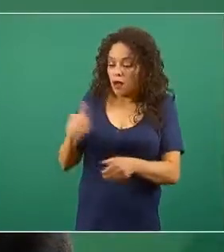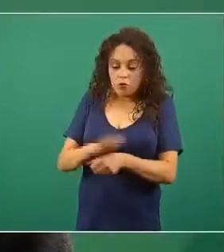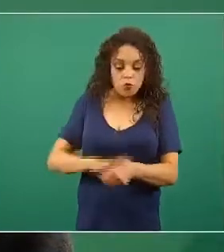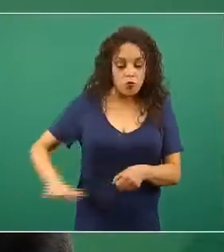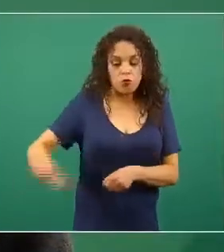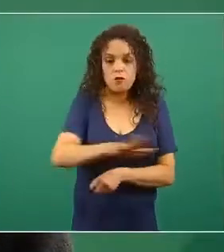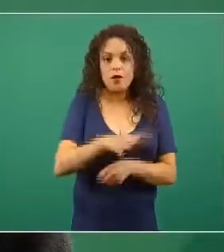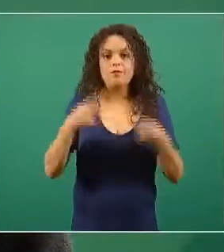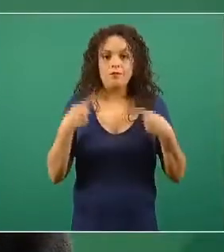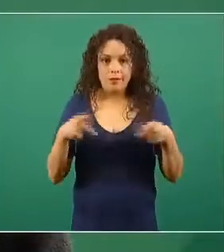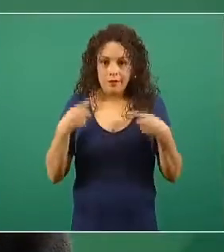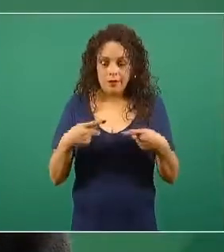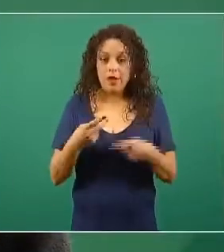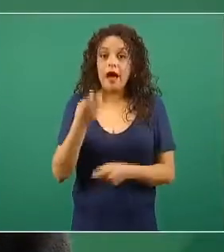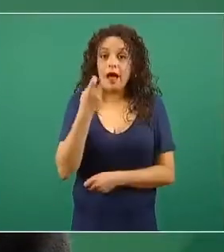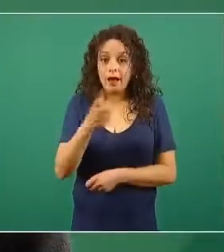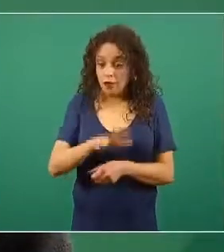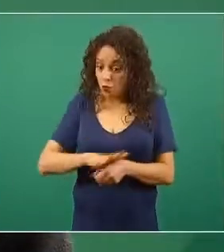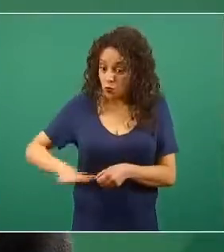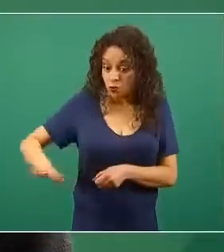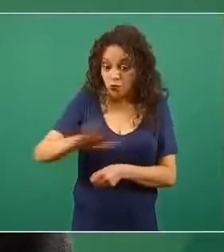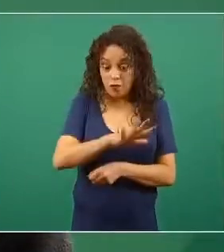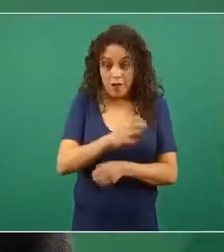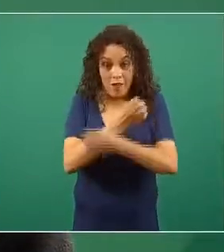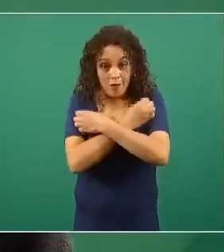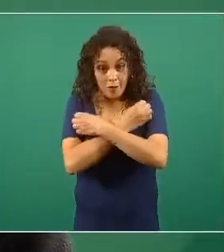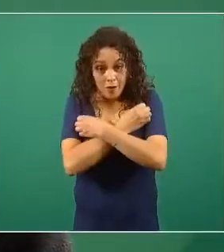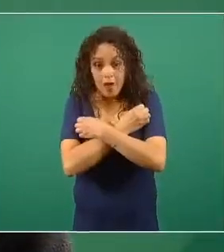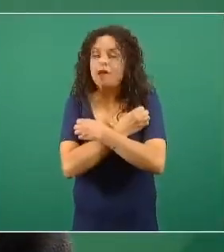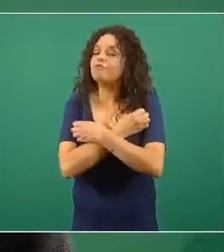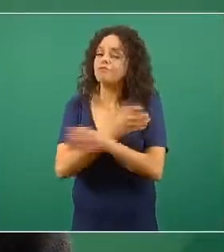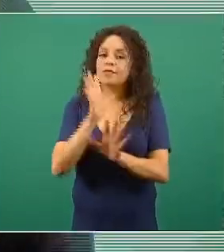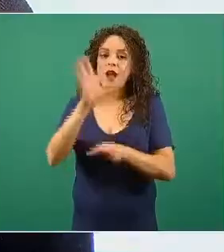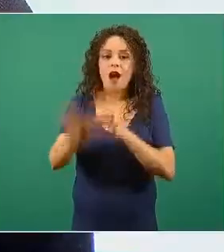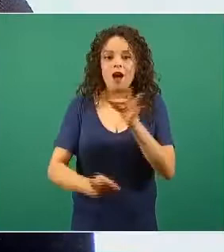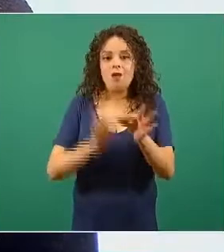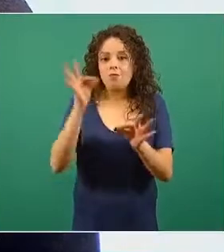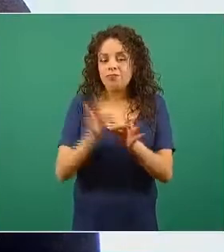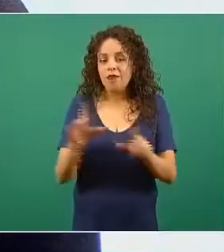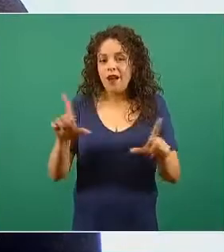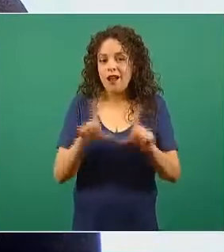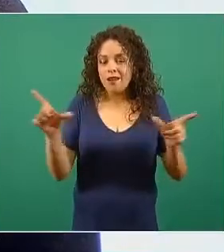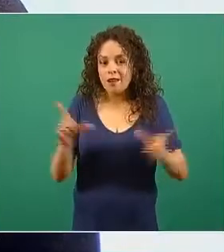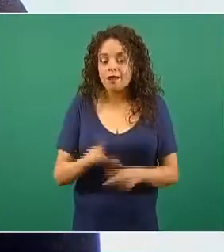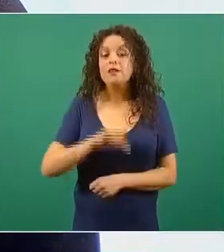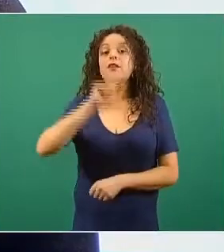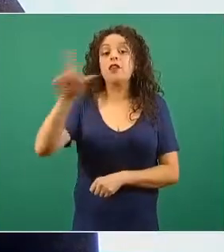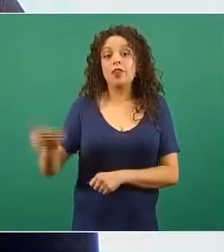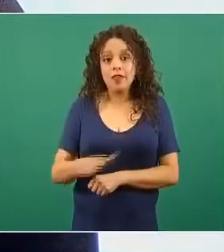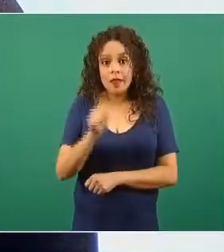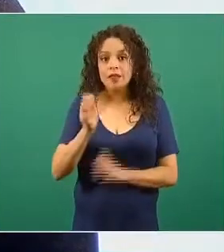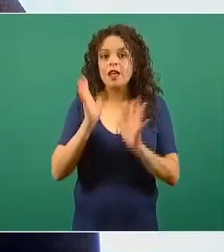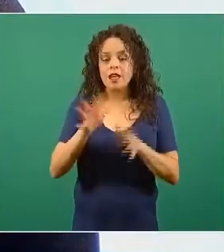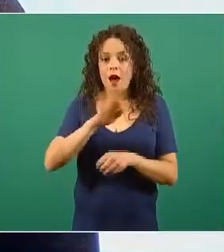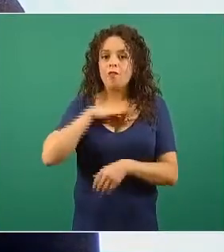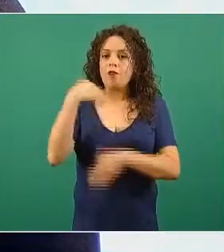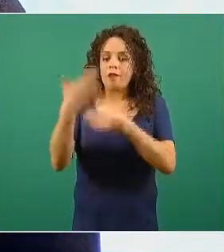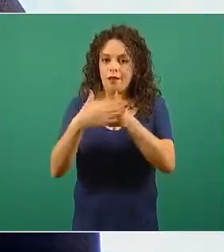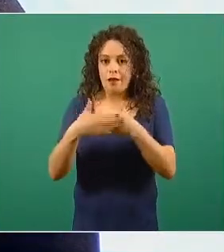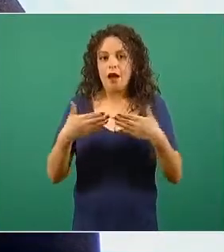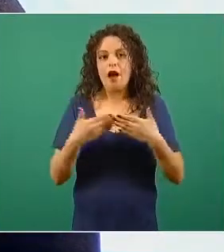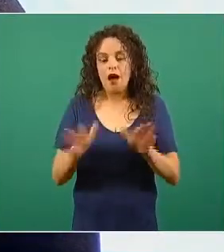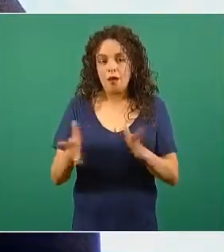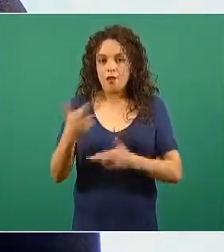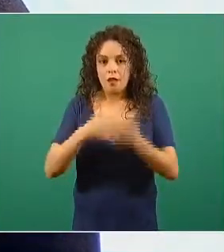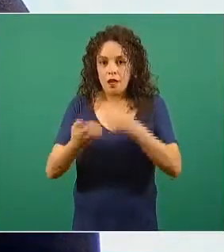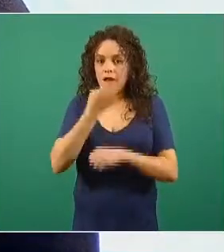que entonces el sistema educativo esté ahora sí lo más listo posible para poder en su momento reactivar las